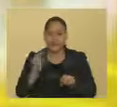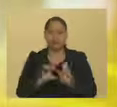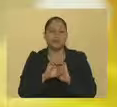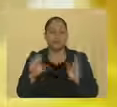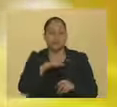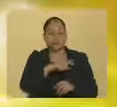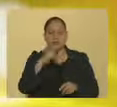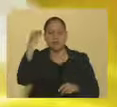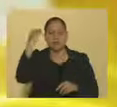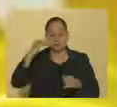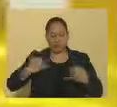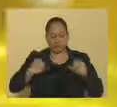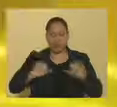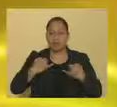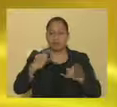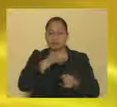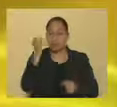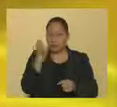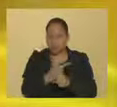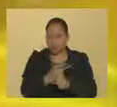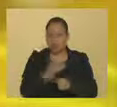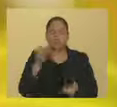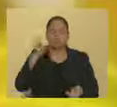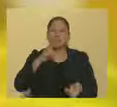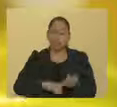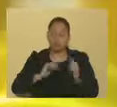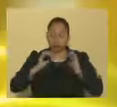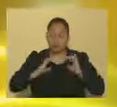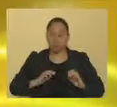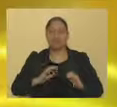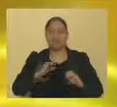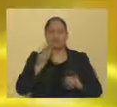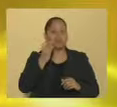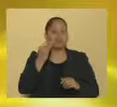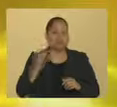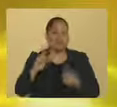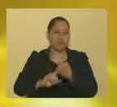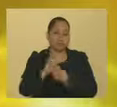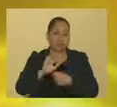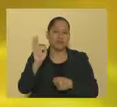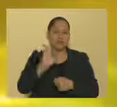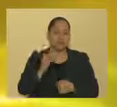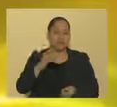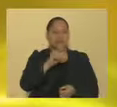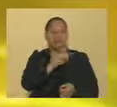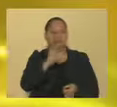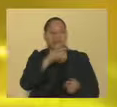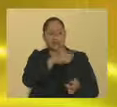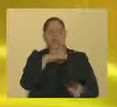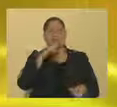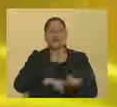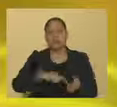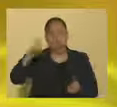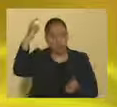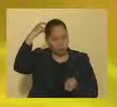puede ser problemas genéticos que son raros, pero lo más común son tumores a nivel